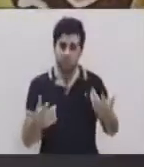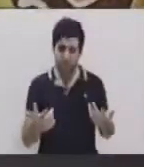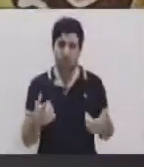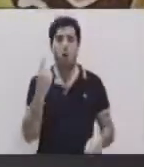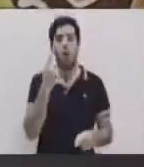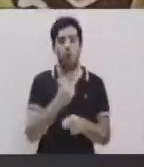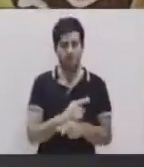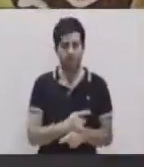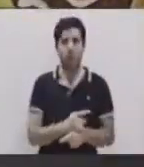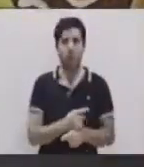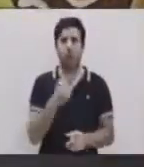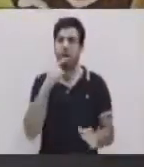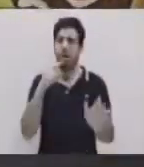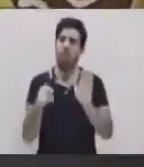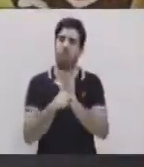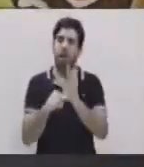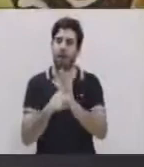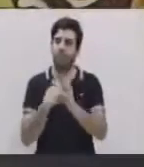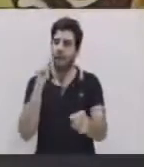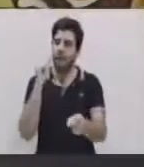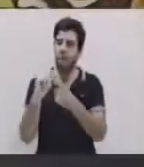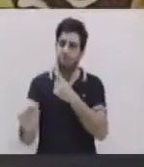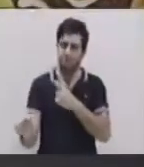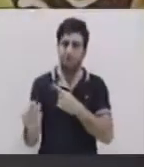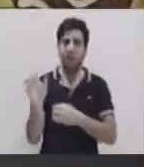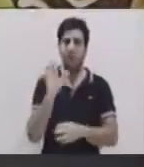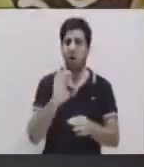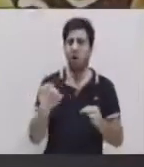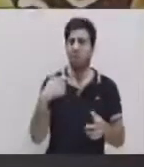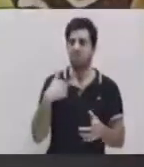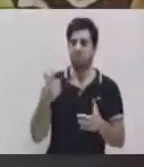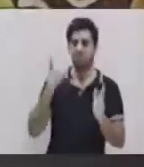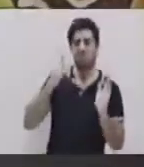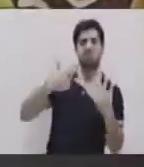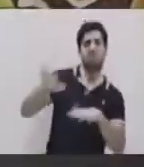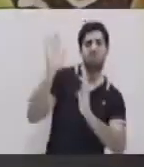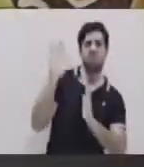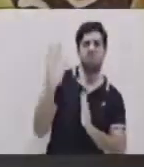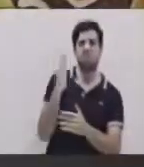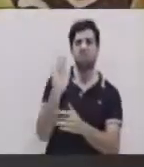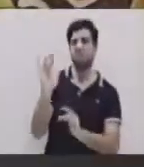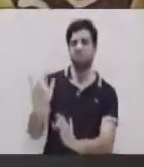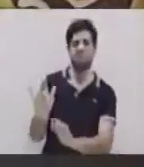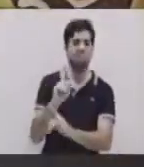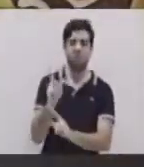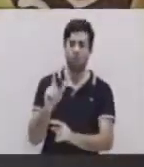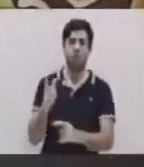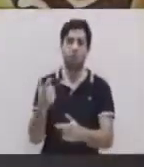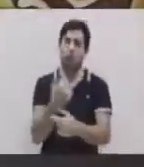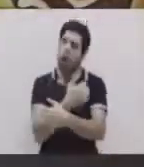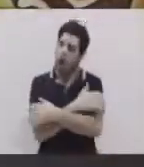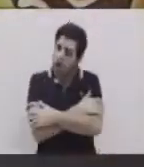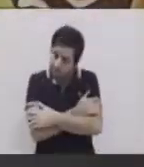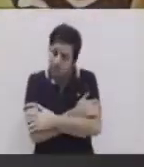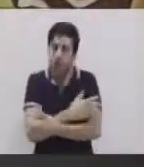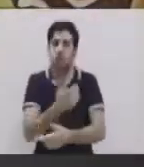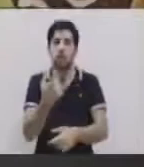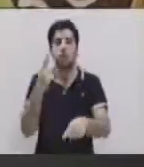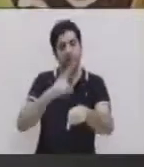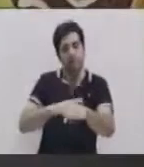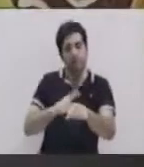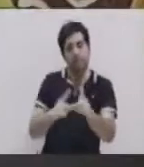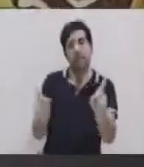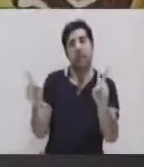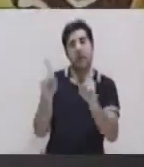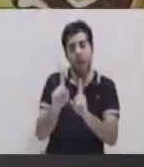afirmativa, que yo te pueda validar como hijo, yo te pueda sanar, que con un toque, con un abrazo, con mi tiempo, el